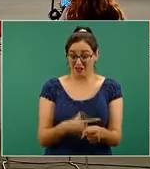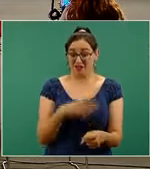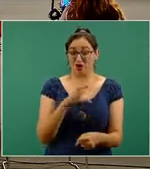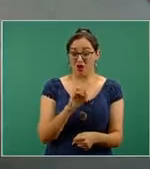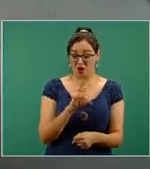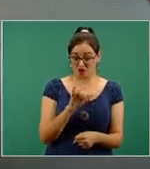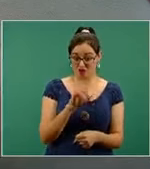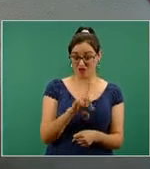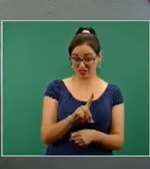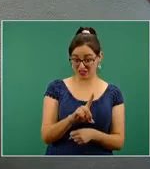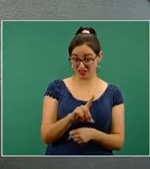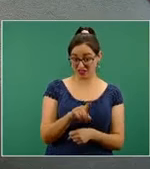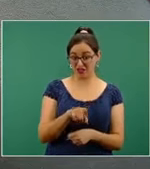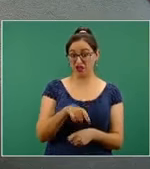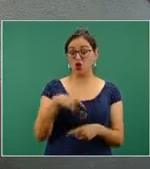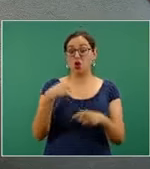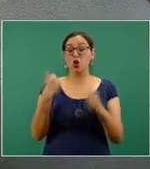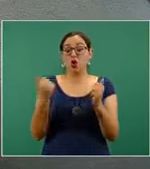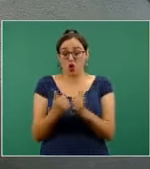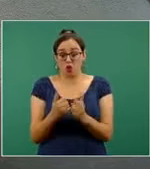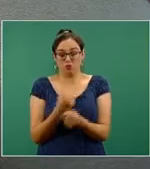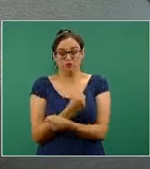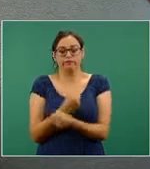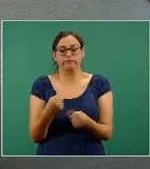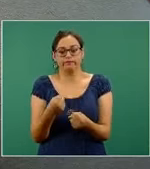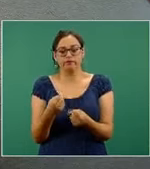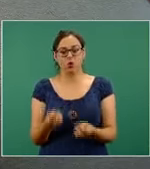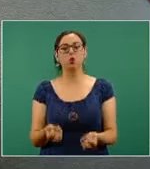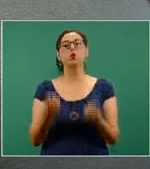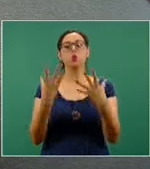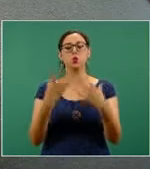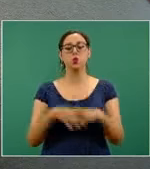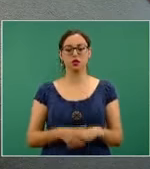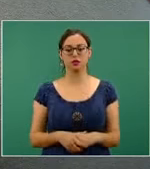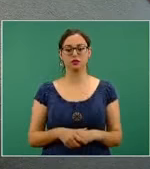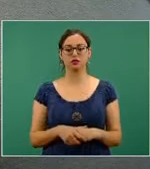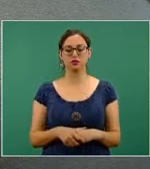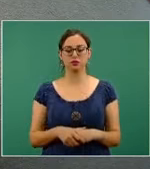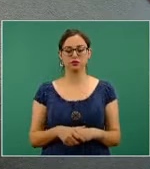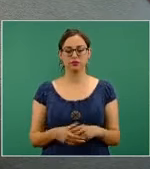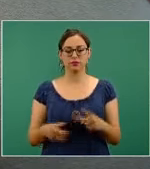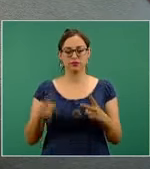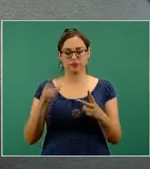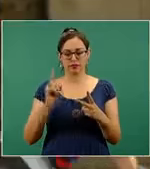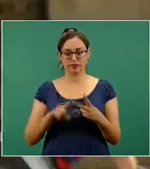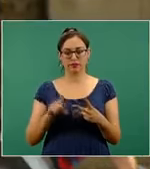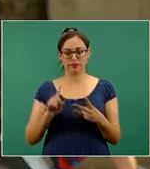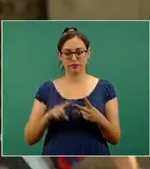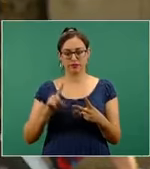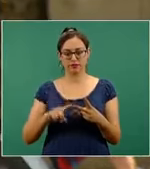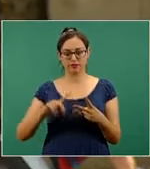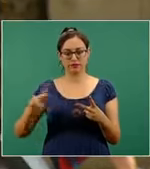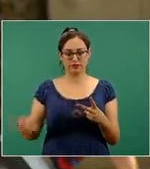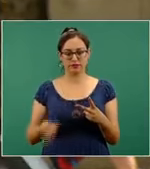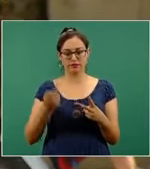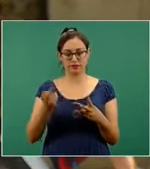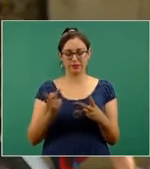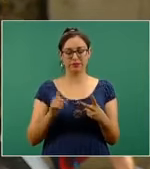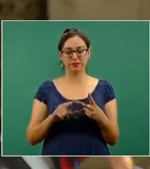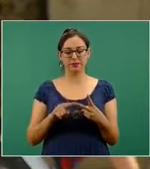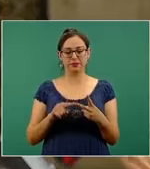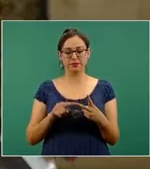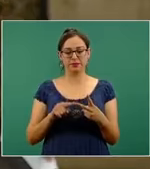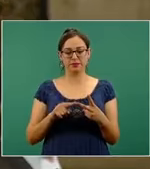la morbilidad de obesidad? Esa sería una. Y la segunda, rápidamente también,